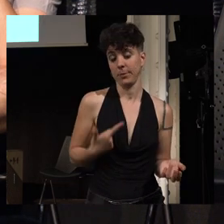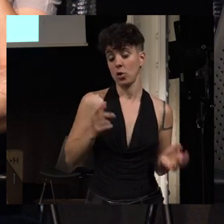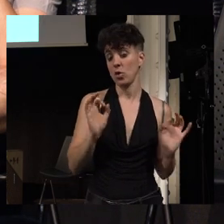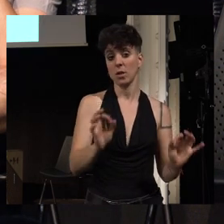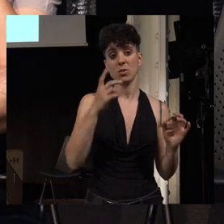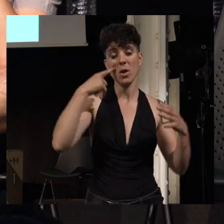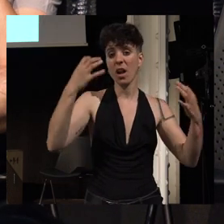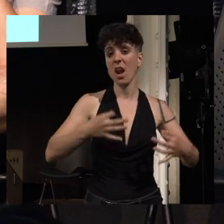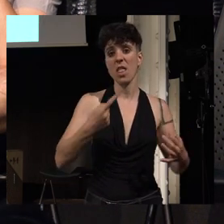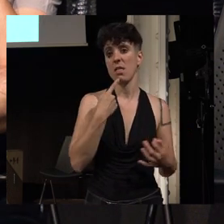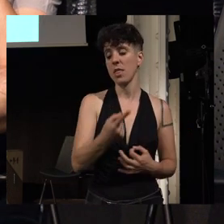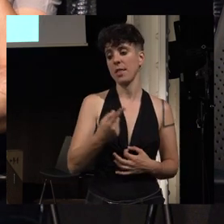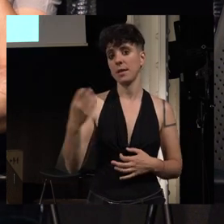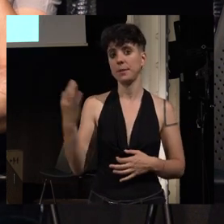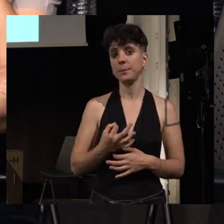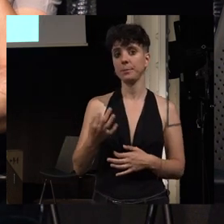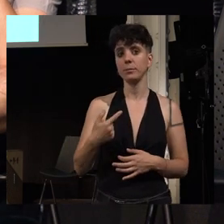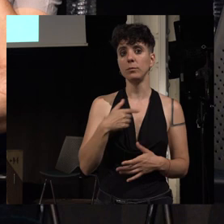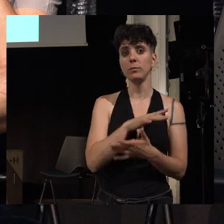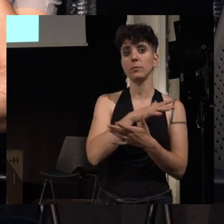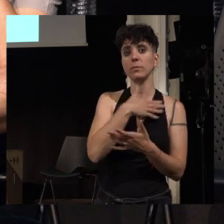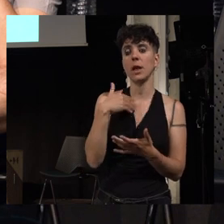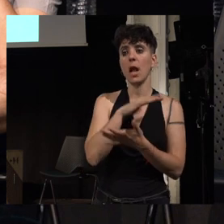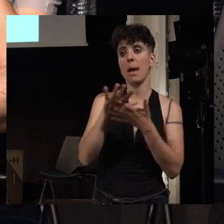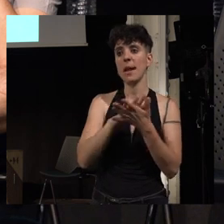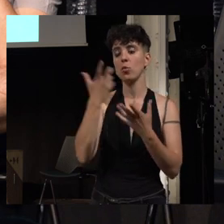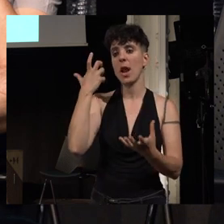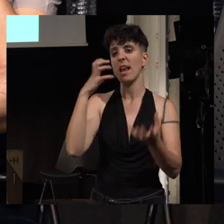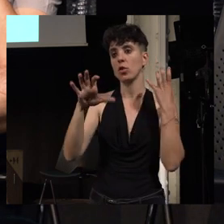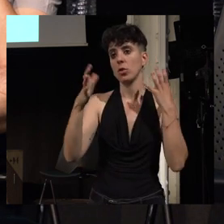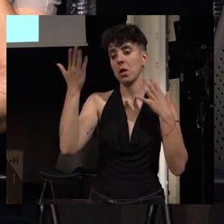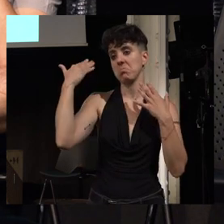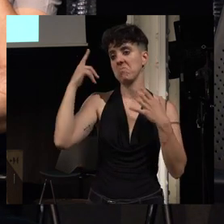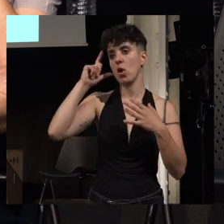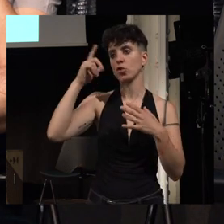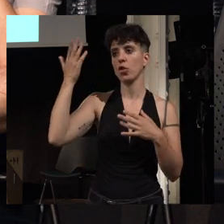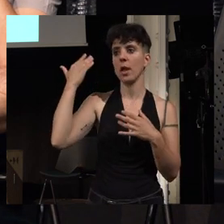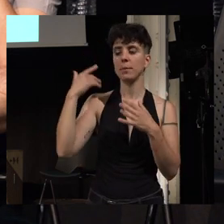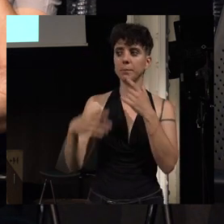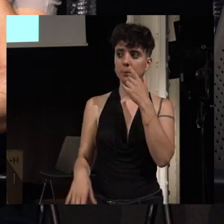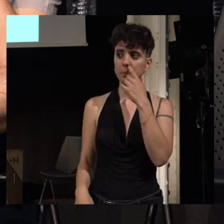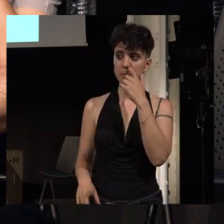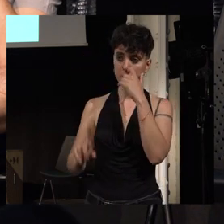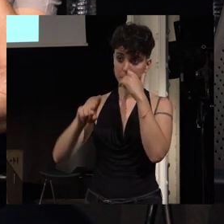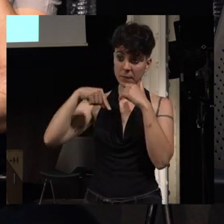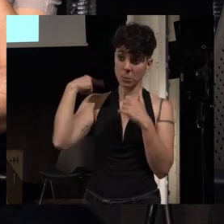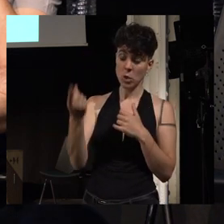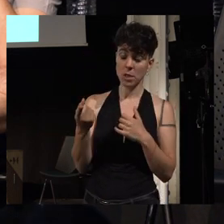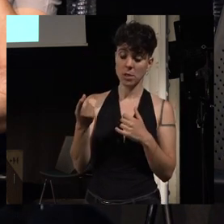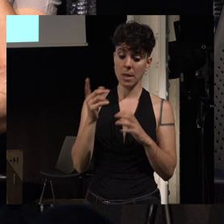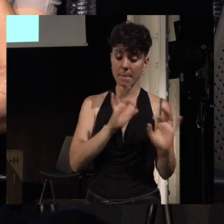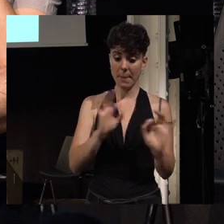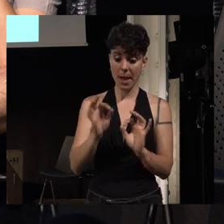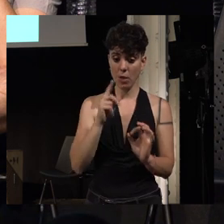que decirla. Y yo quería hablar de una anécdota que me pasó el otro día y que luego, preparando lo que iba a decir